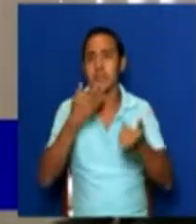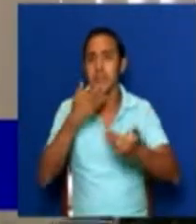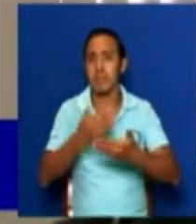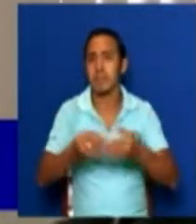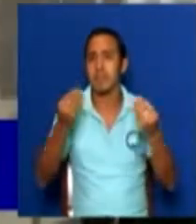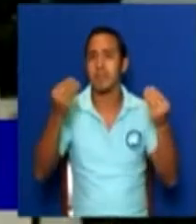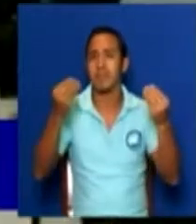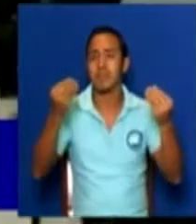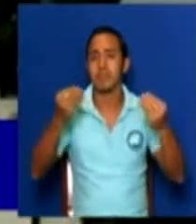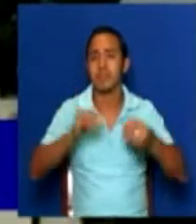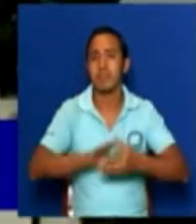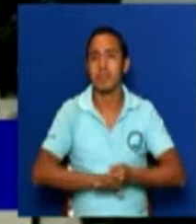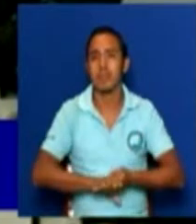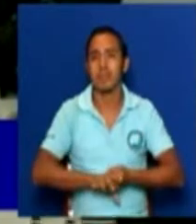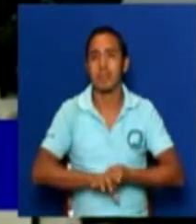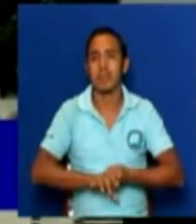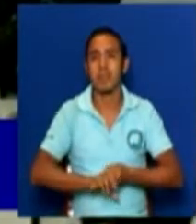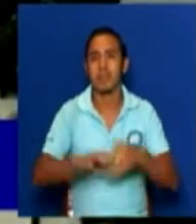gracias.